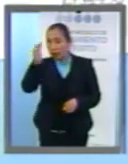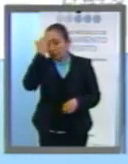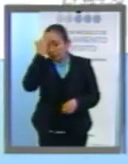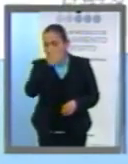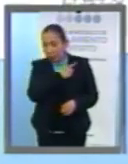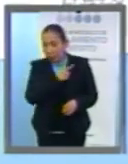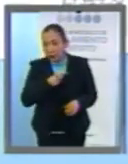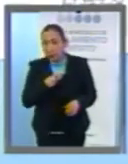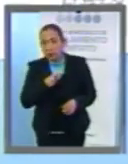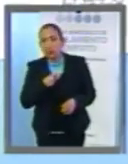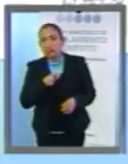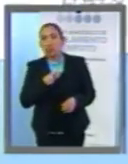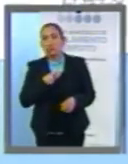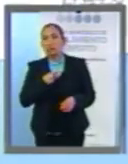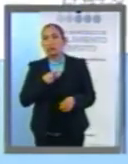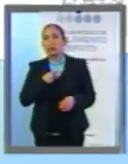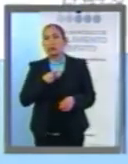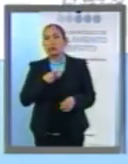hay que aprender